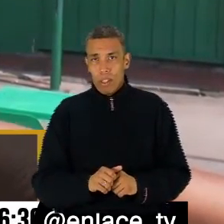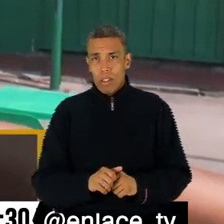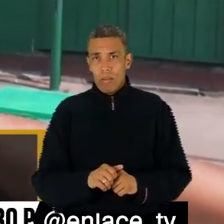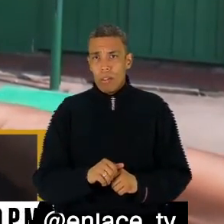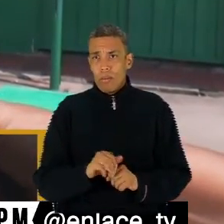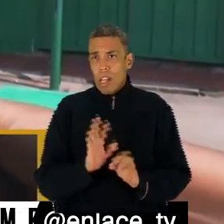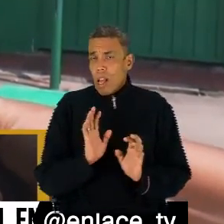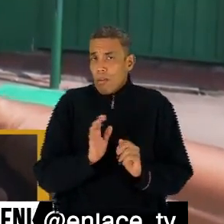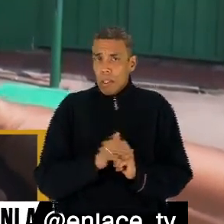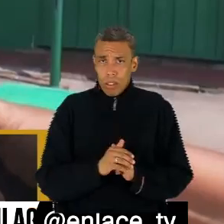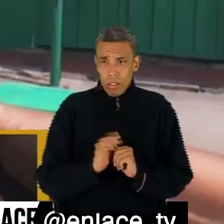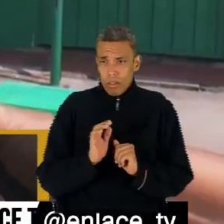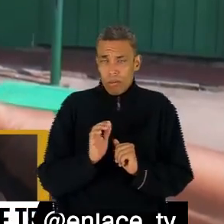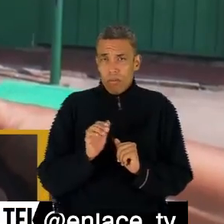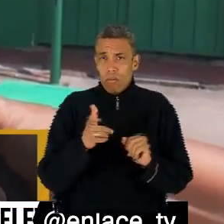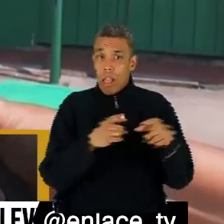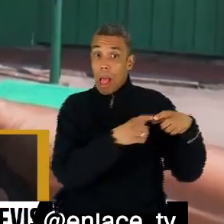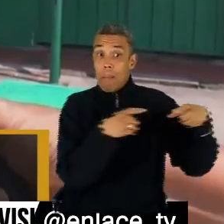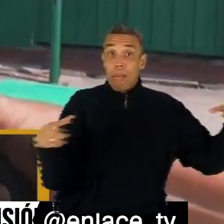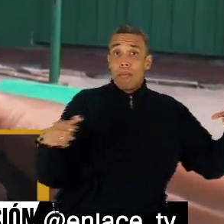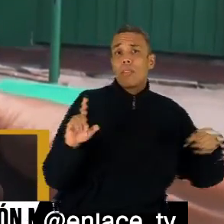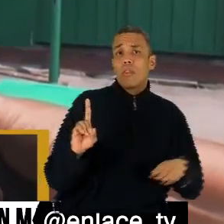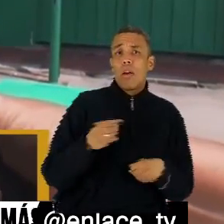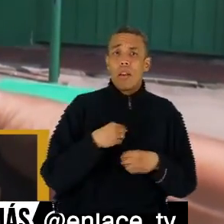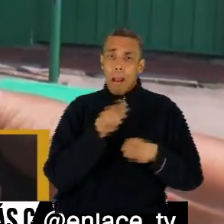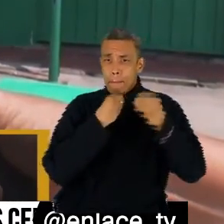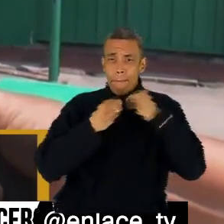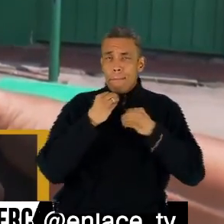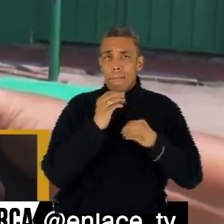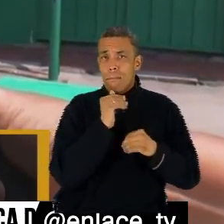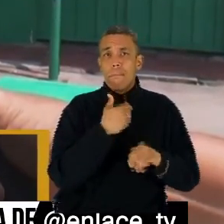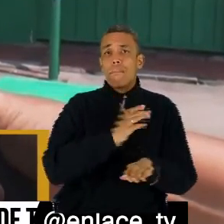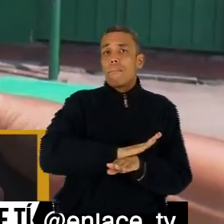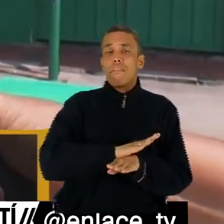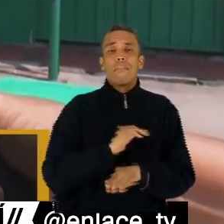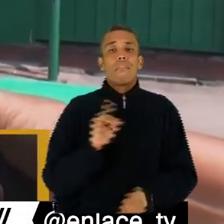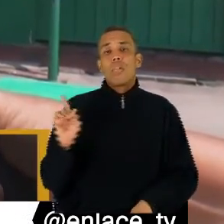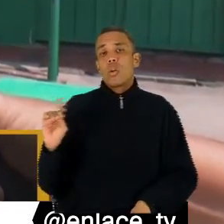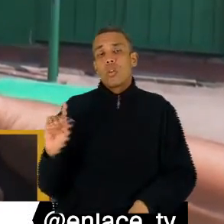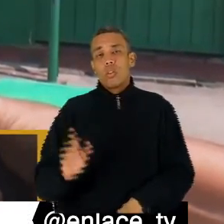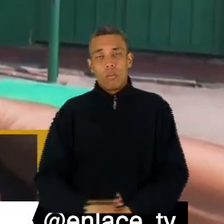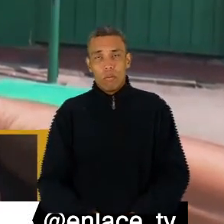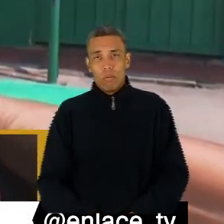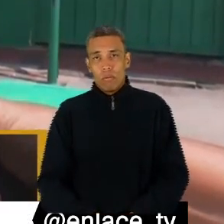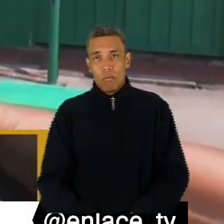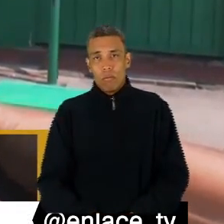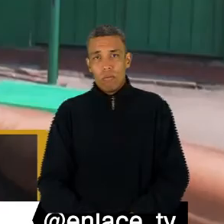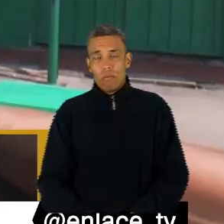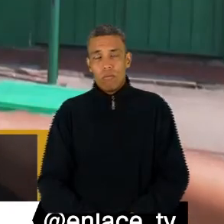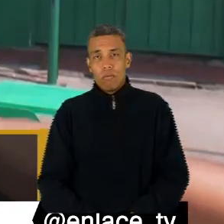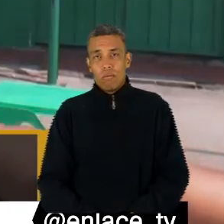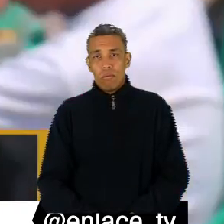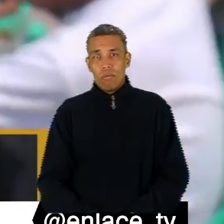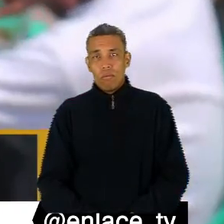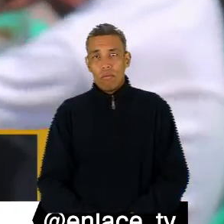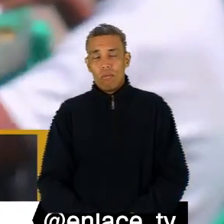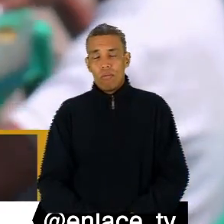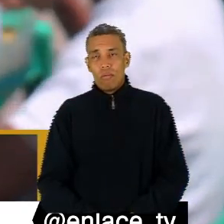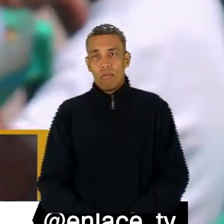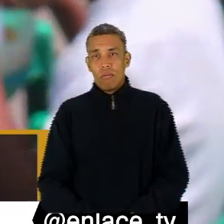en la mañana solo los desayunos, la jornada de la mañana, es decir, la jornada de la tarde solo prácticamente queda sin ningún tipo de alimentación.